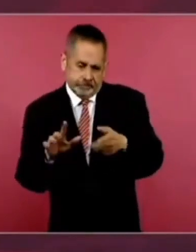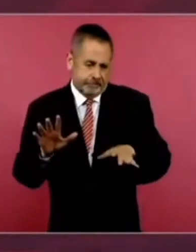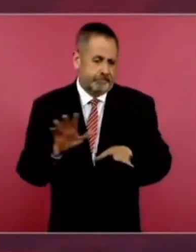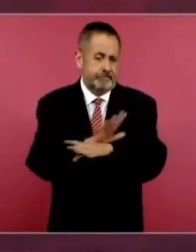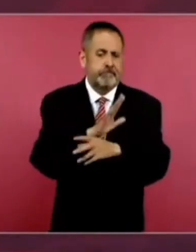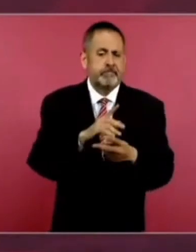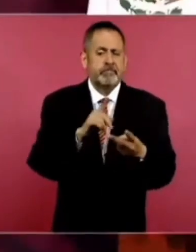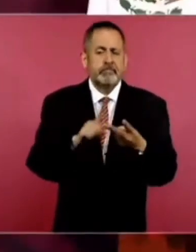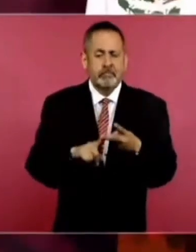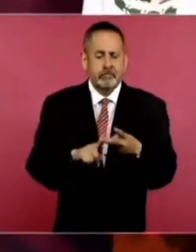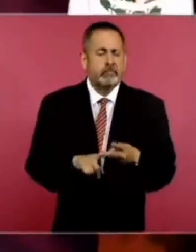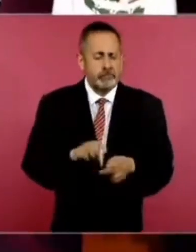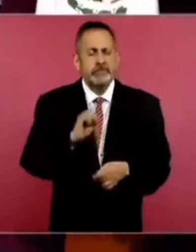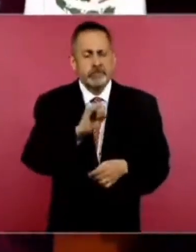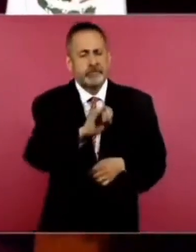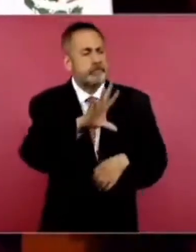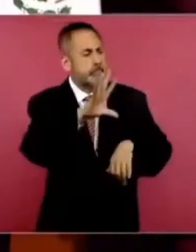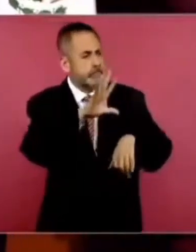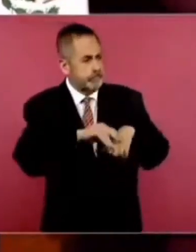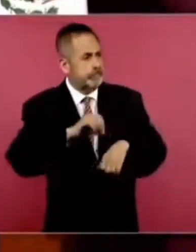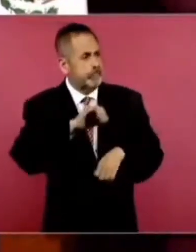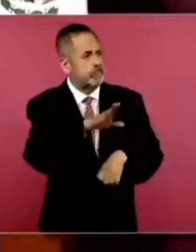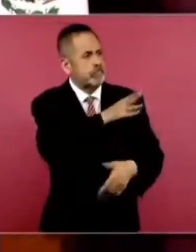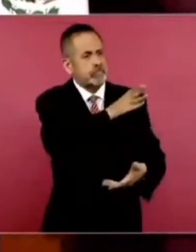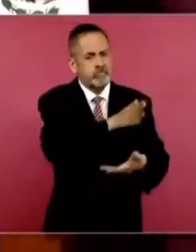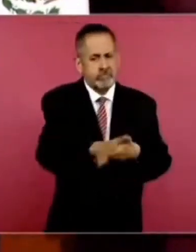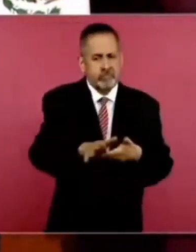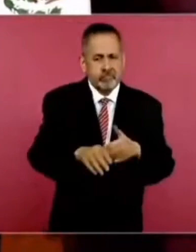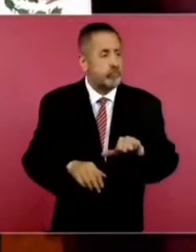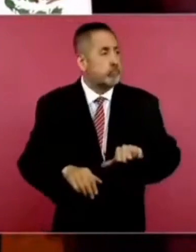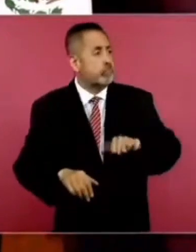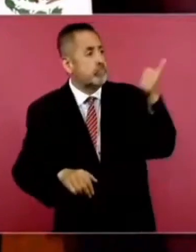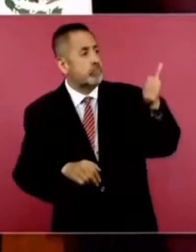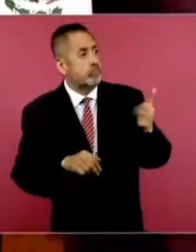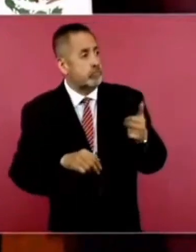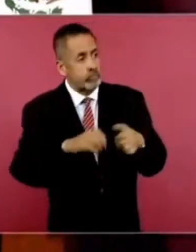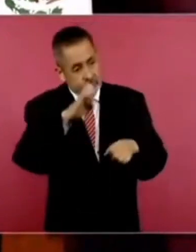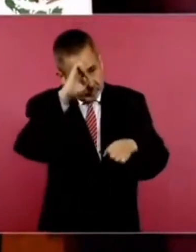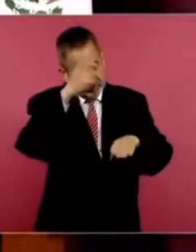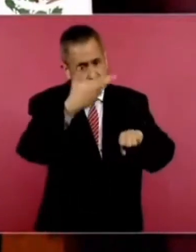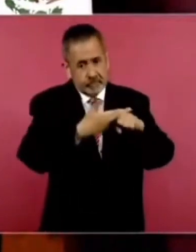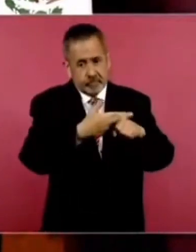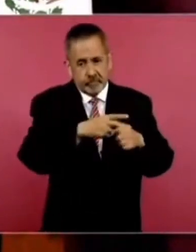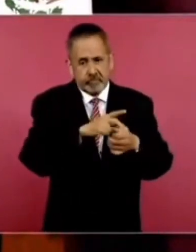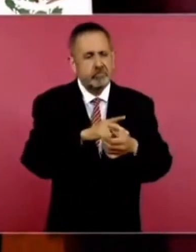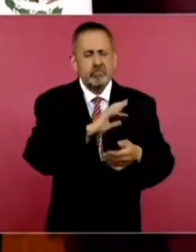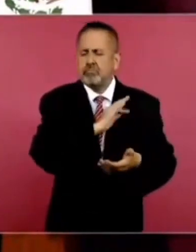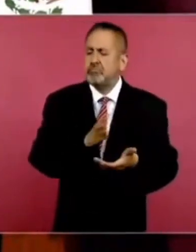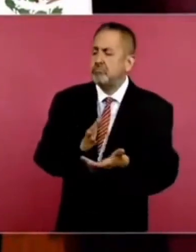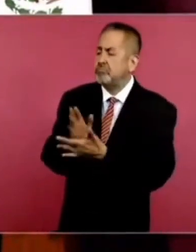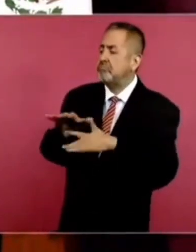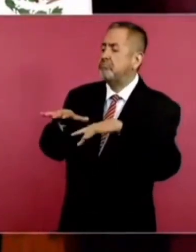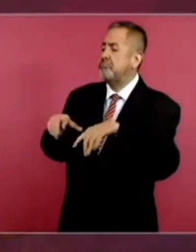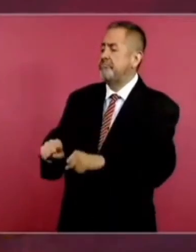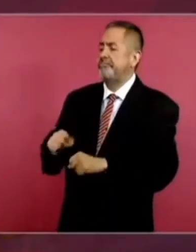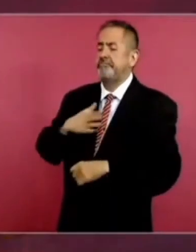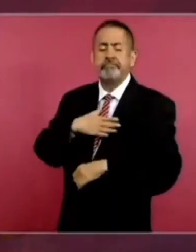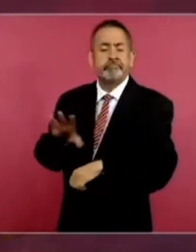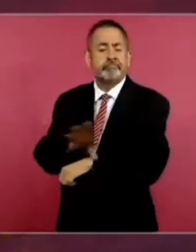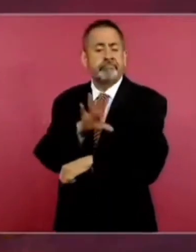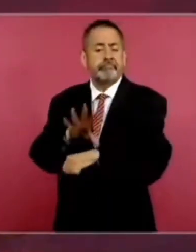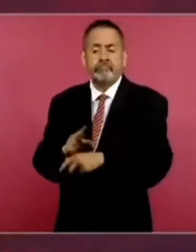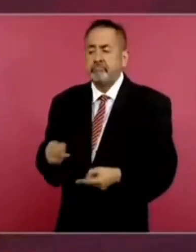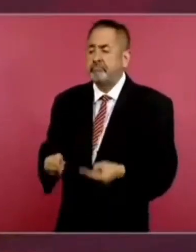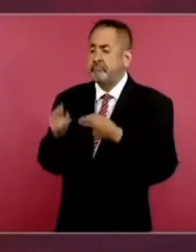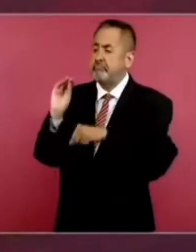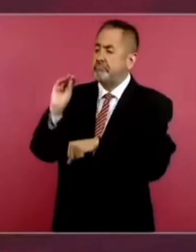para permitir la inversión extranjera en la industria eléctrica. Y